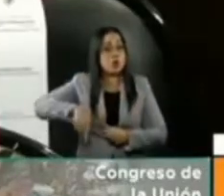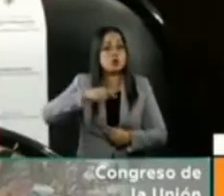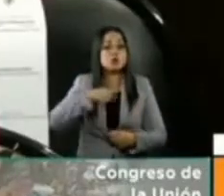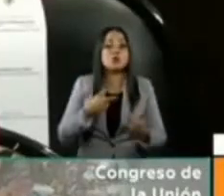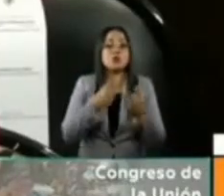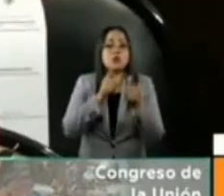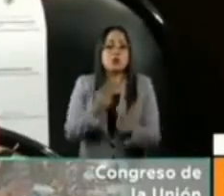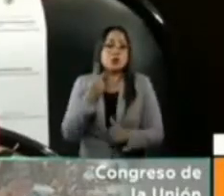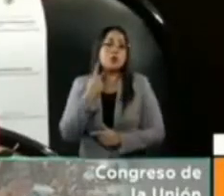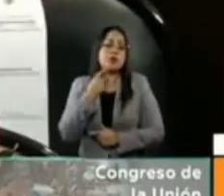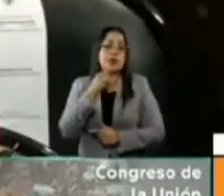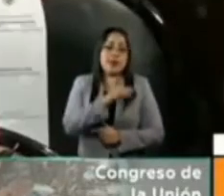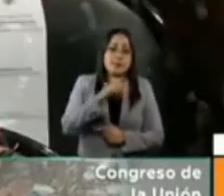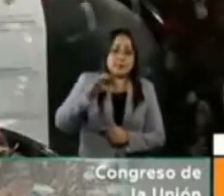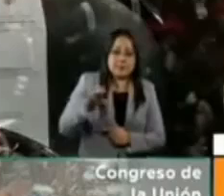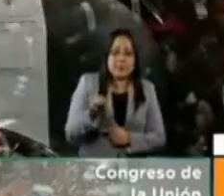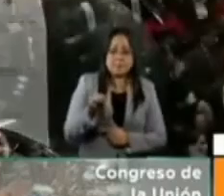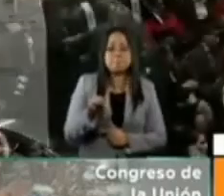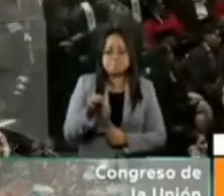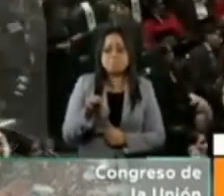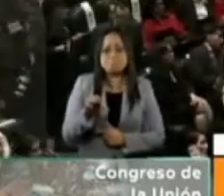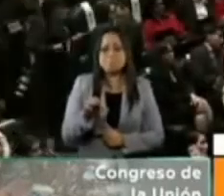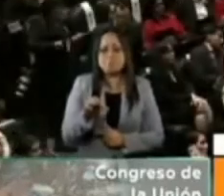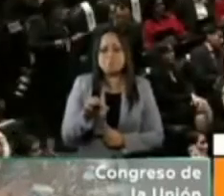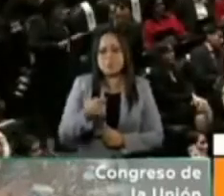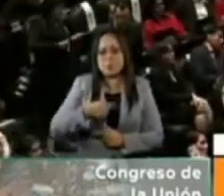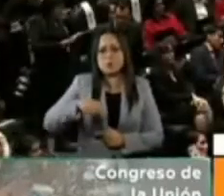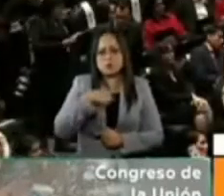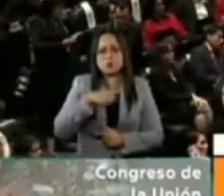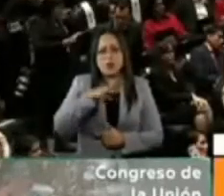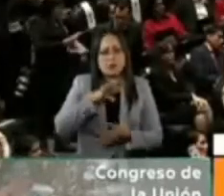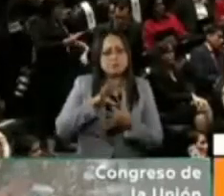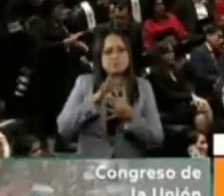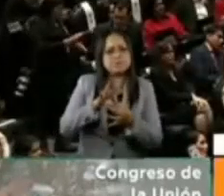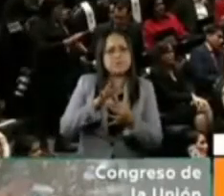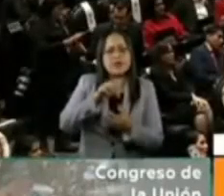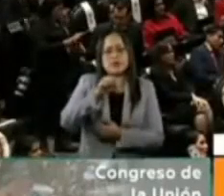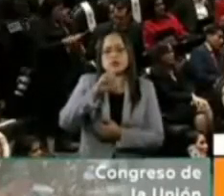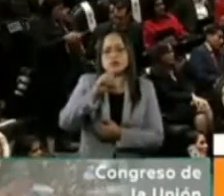deja? A mí me parece que es una transición